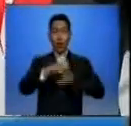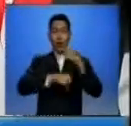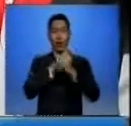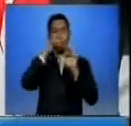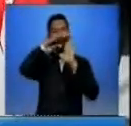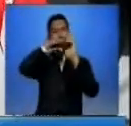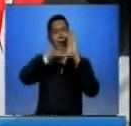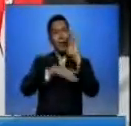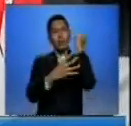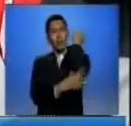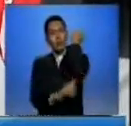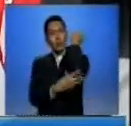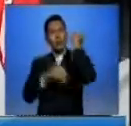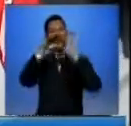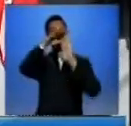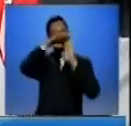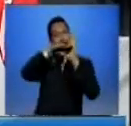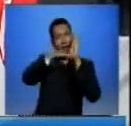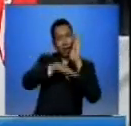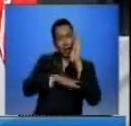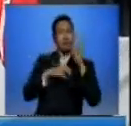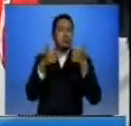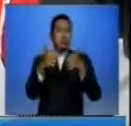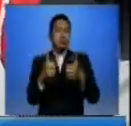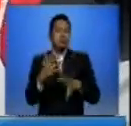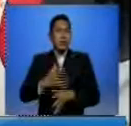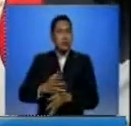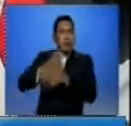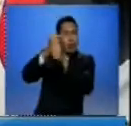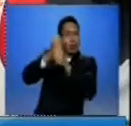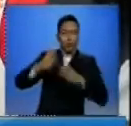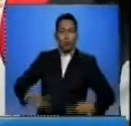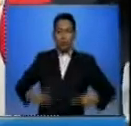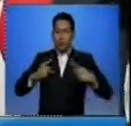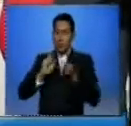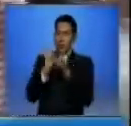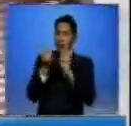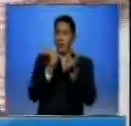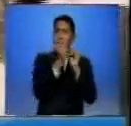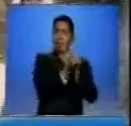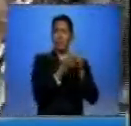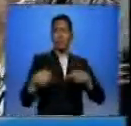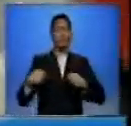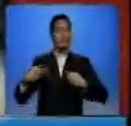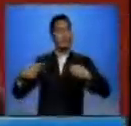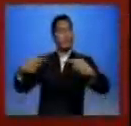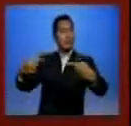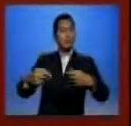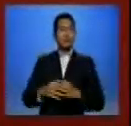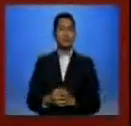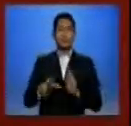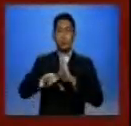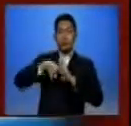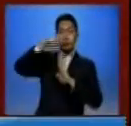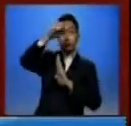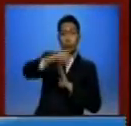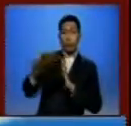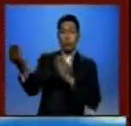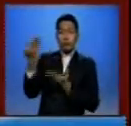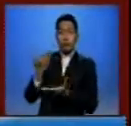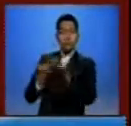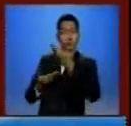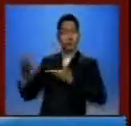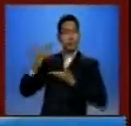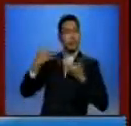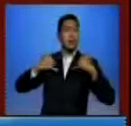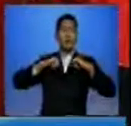va en esa línea de asegurar y de cambiar la vida cotidiana de las personas la recepción de donaciones continúa gente con un